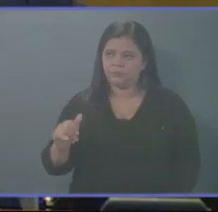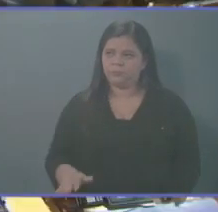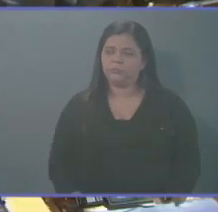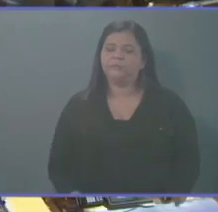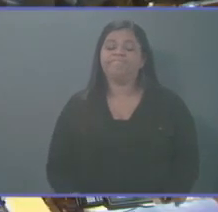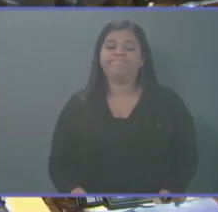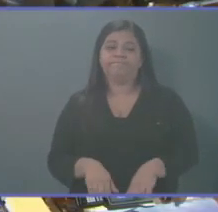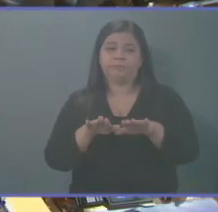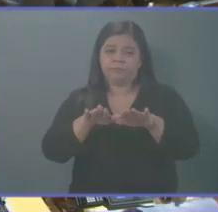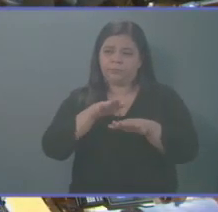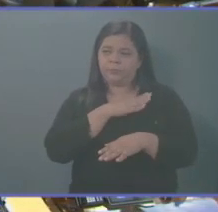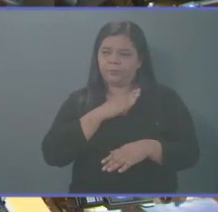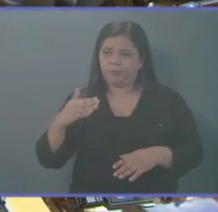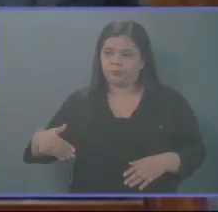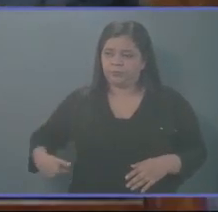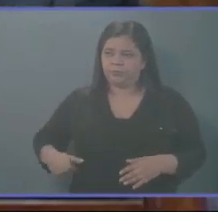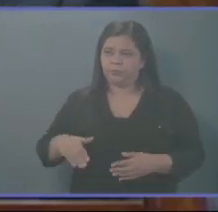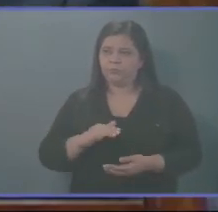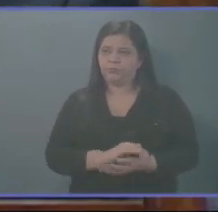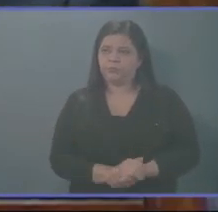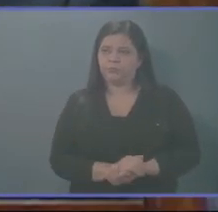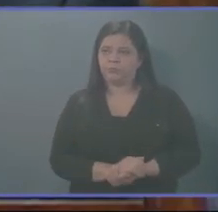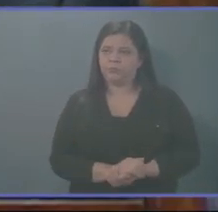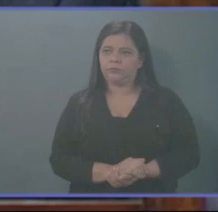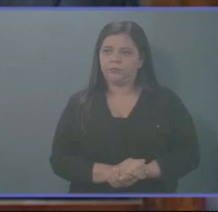Gracias, presidente.